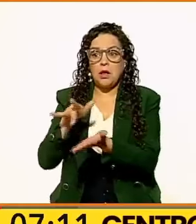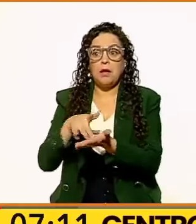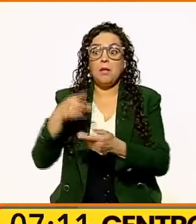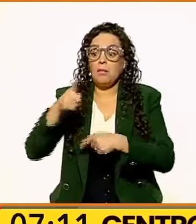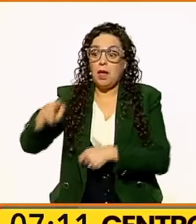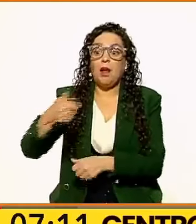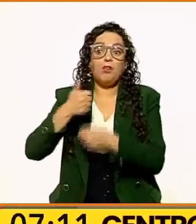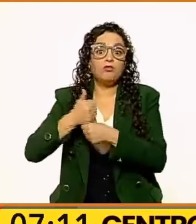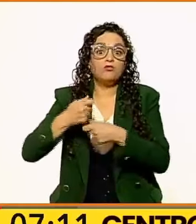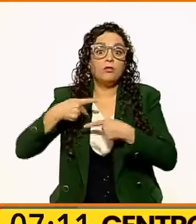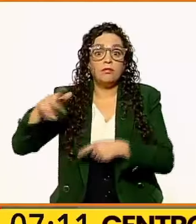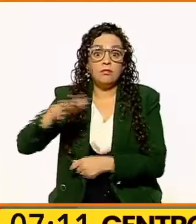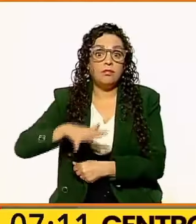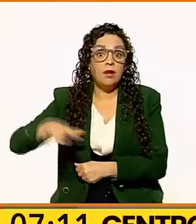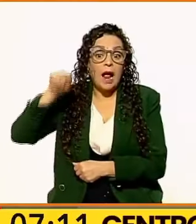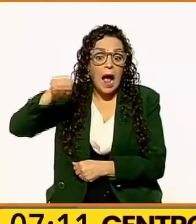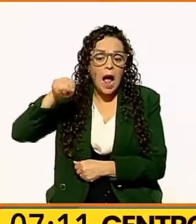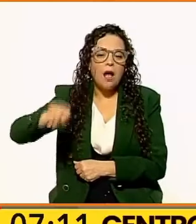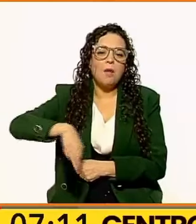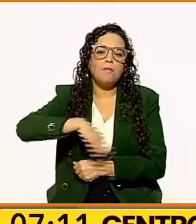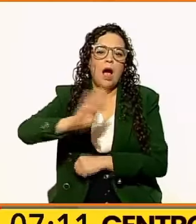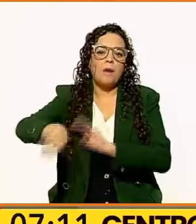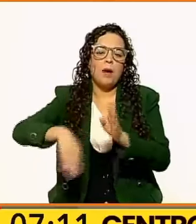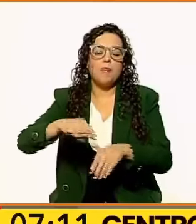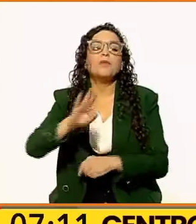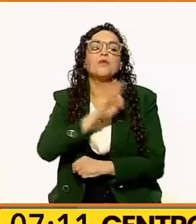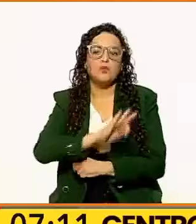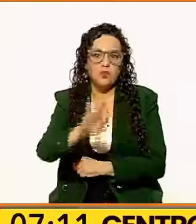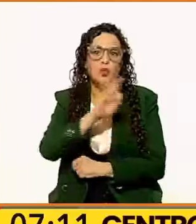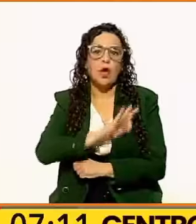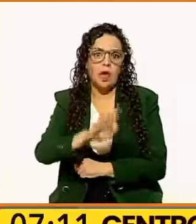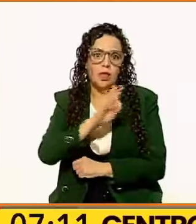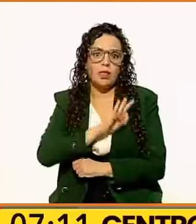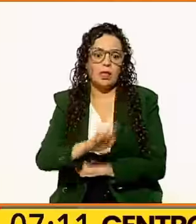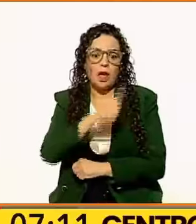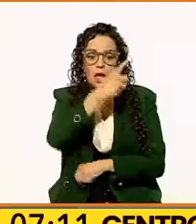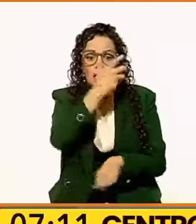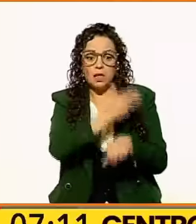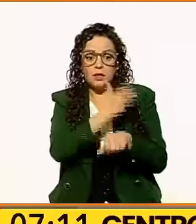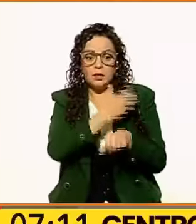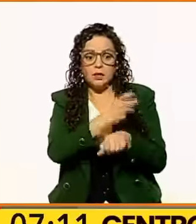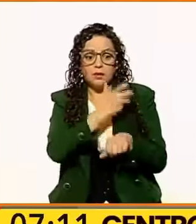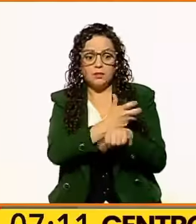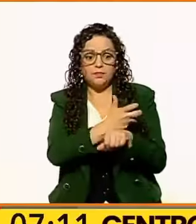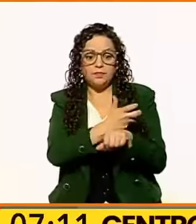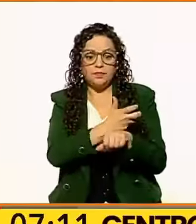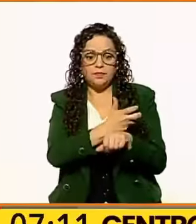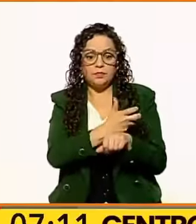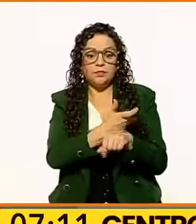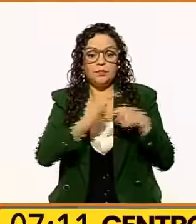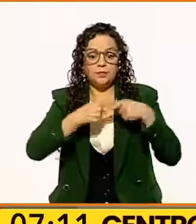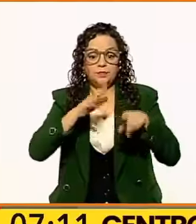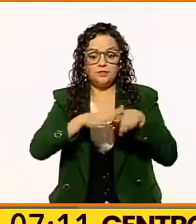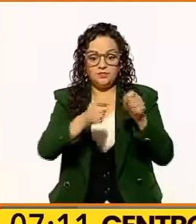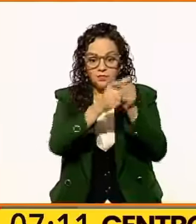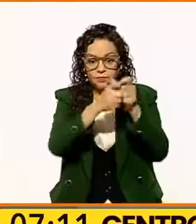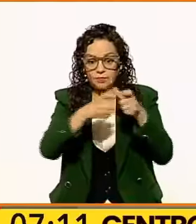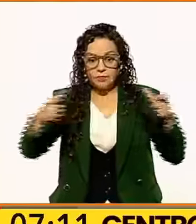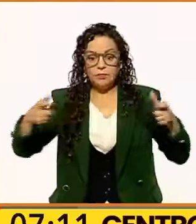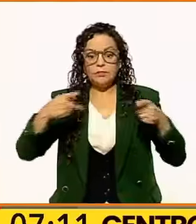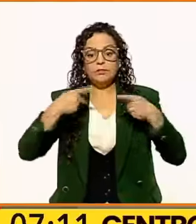¿no? Esto, como en muy pocas ocasiones en los Estados Unidos, se está manifestando, está creciendo y pues